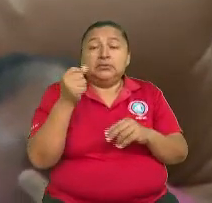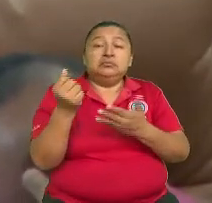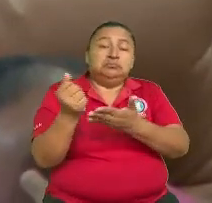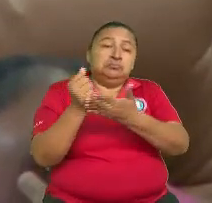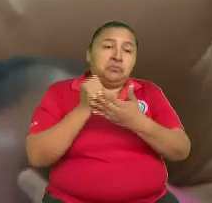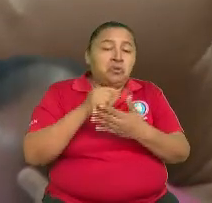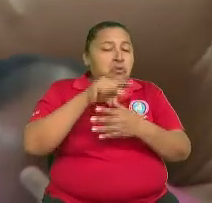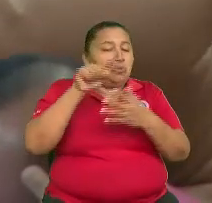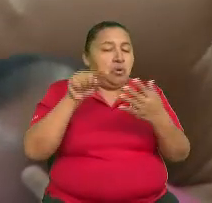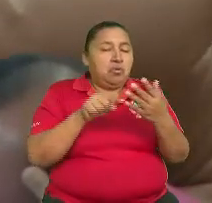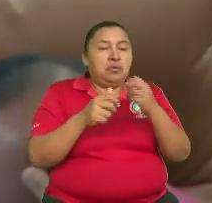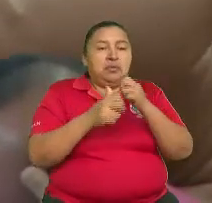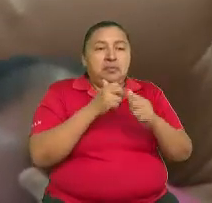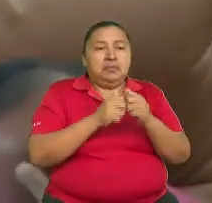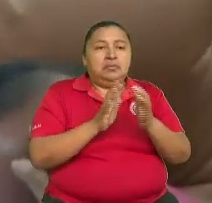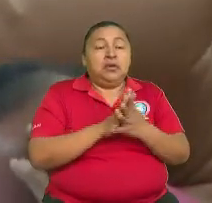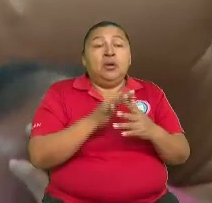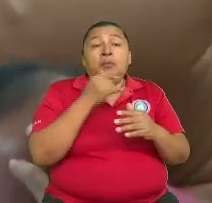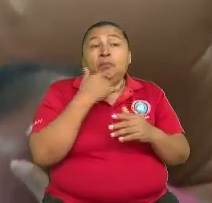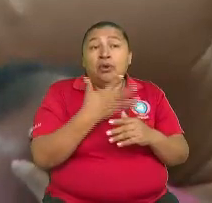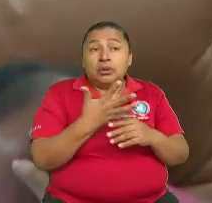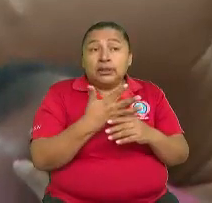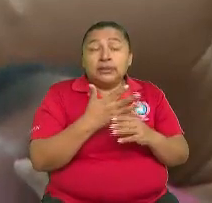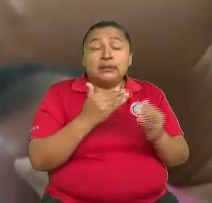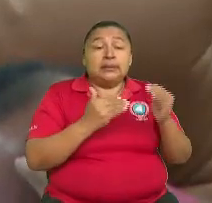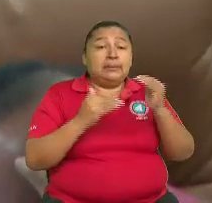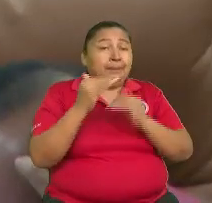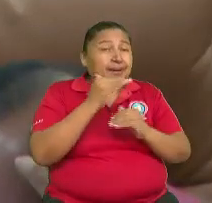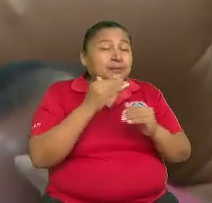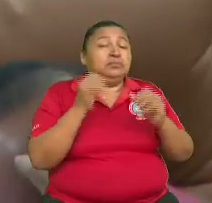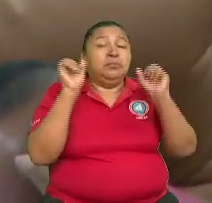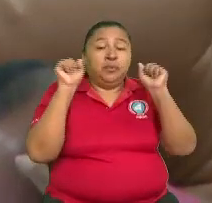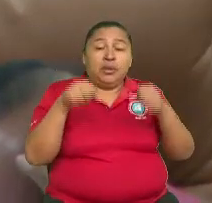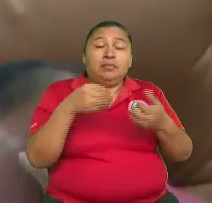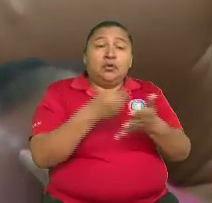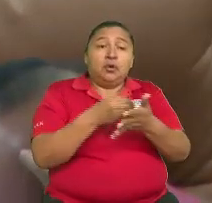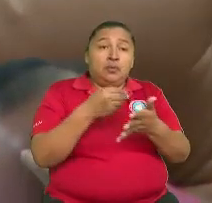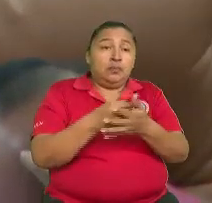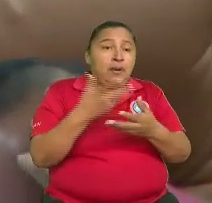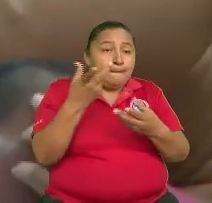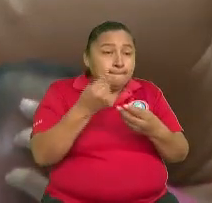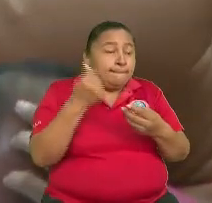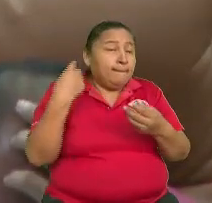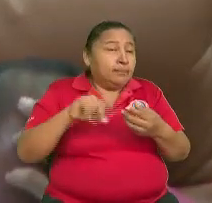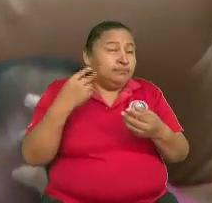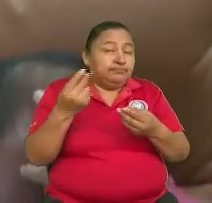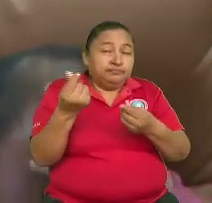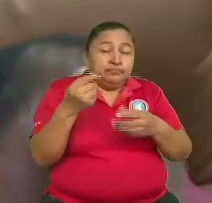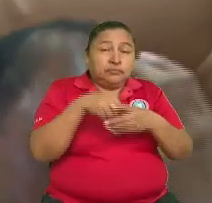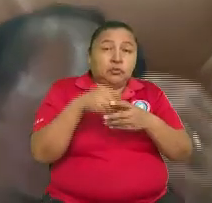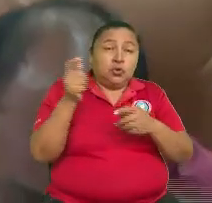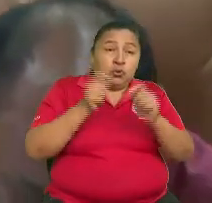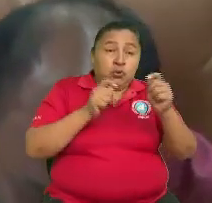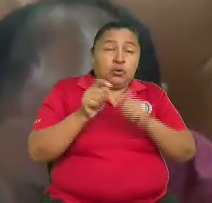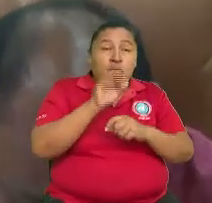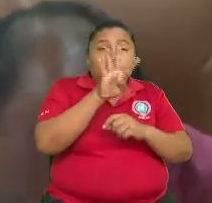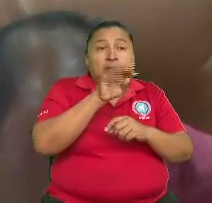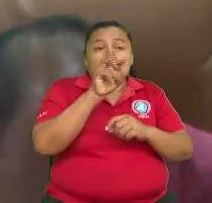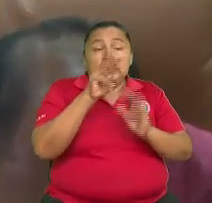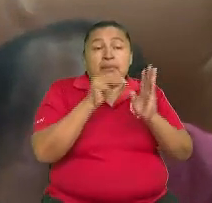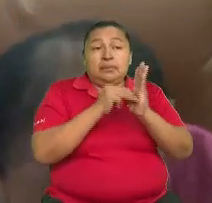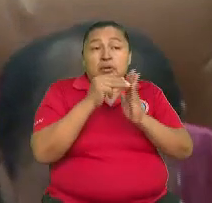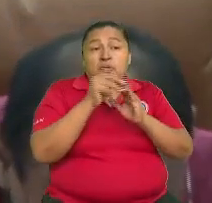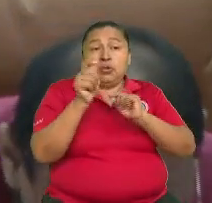esto. Porque entre más tengamos oportunidad de sacarle el jugo hasta el último dólar de estos 43 millones